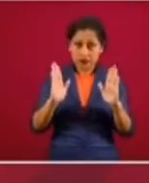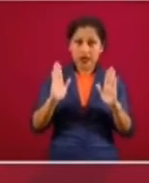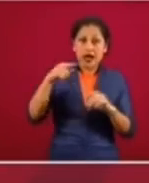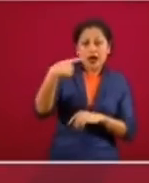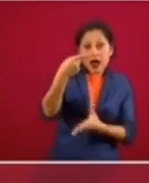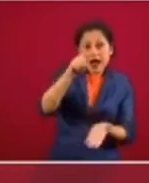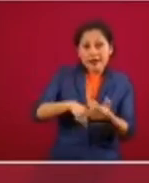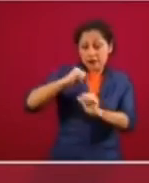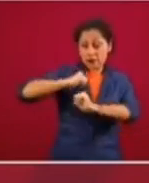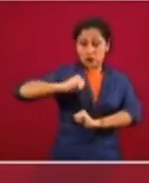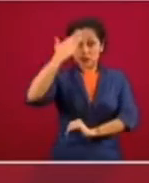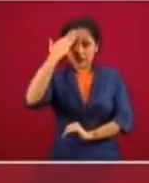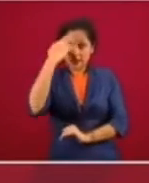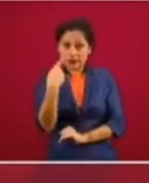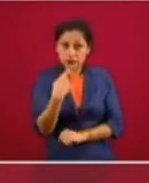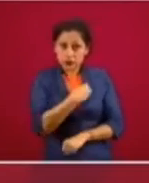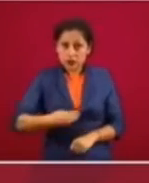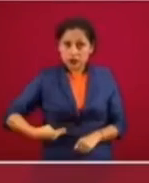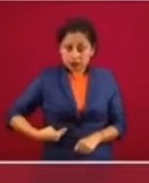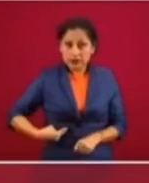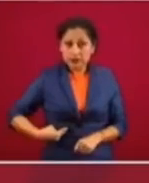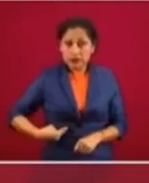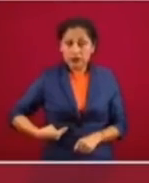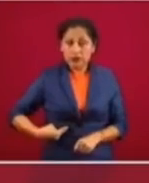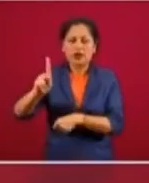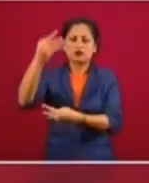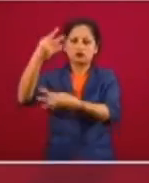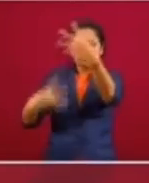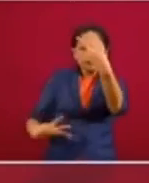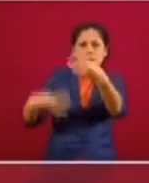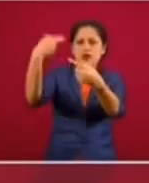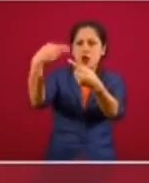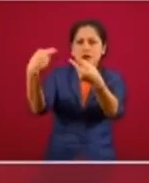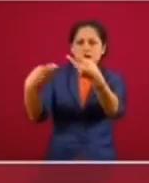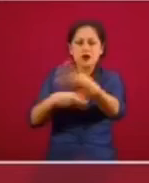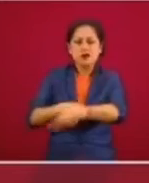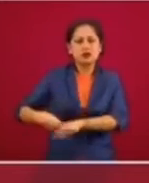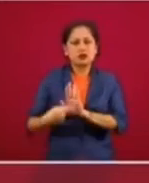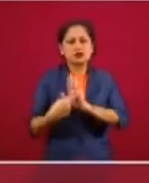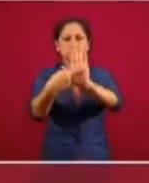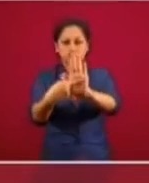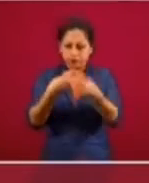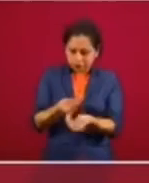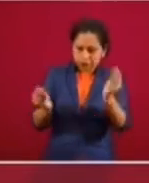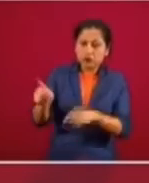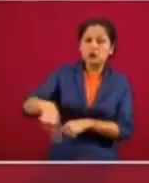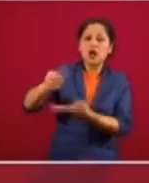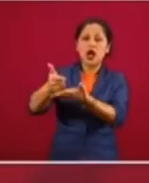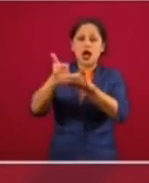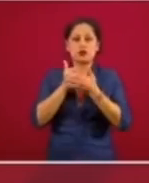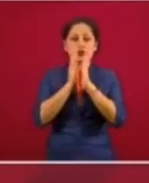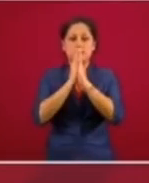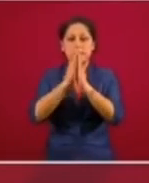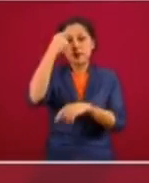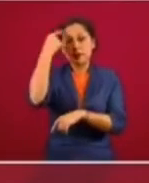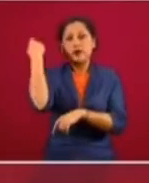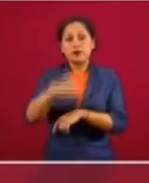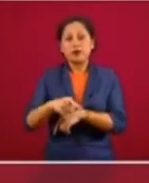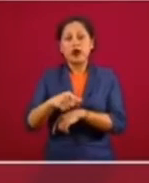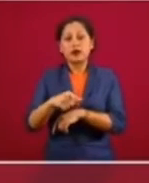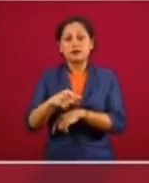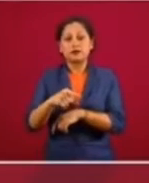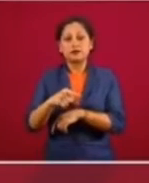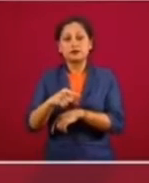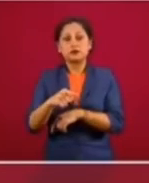hoy los nombres de los municipios, para que nos ayuden a establecer